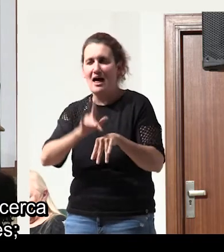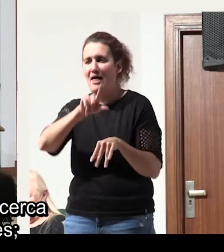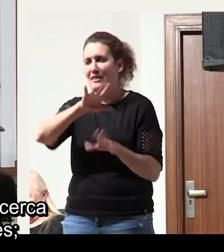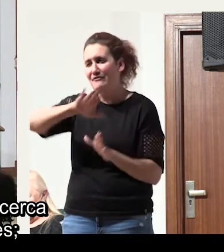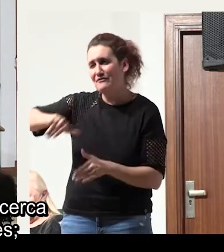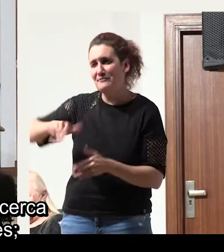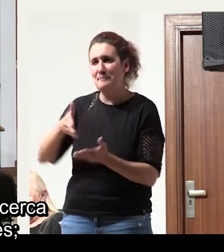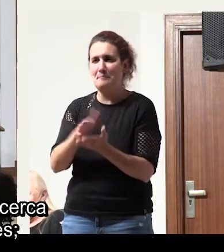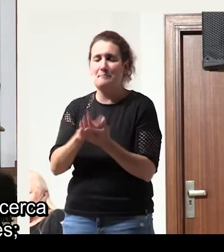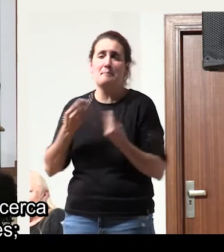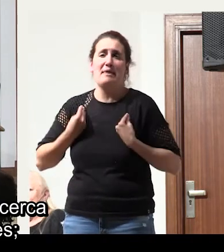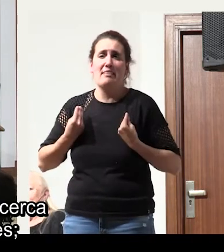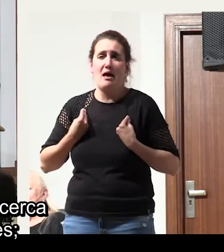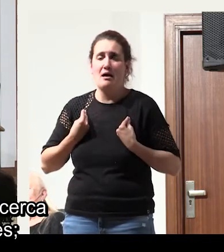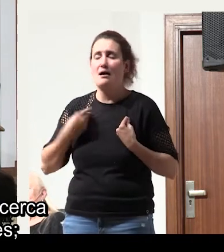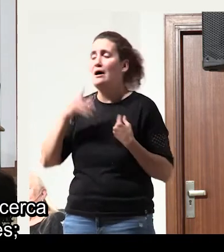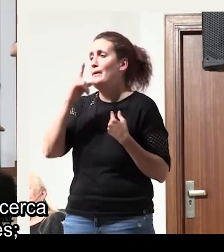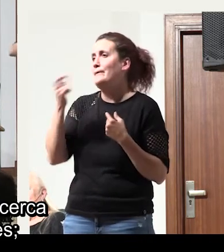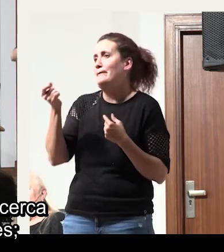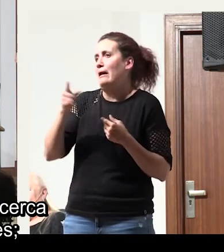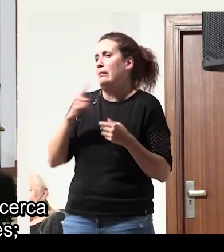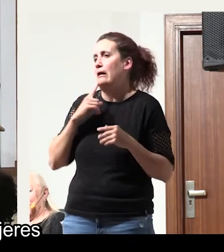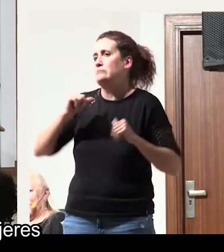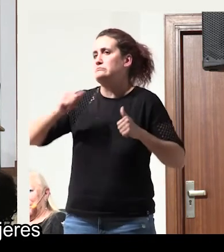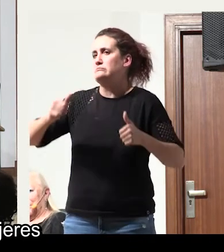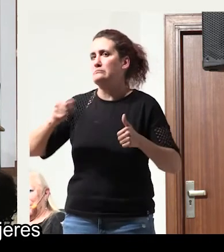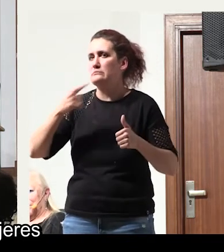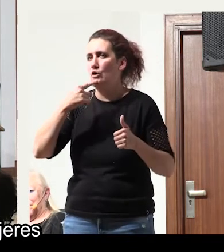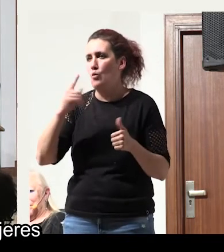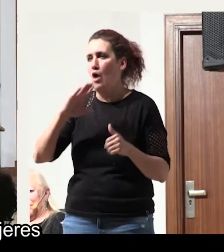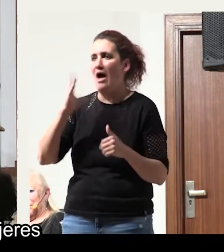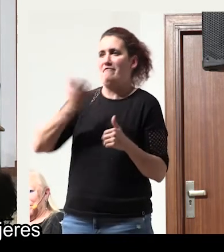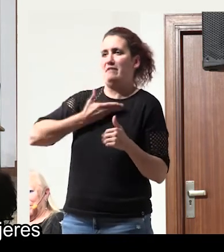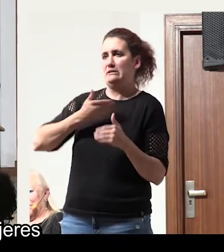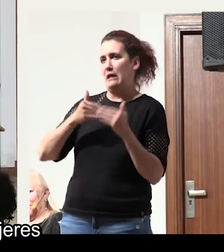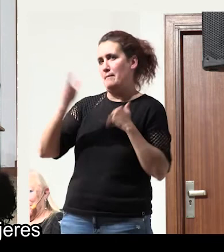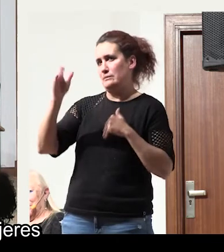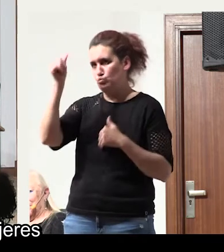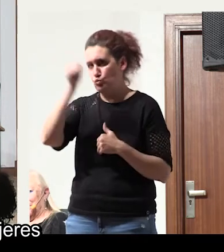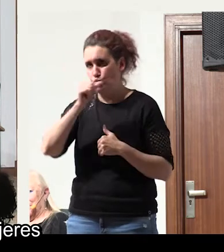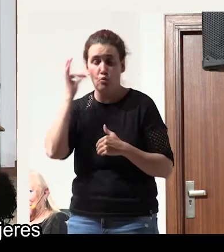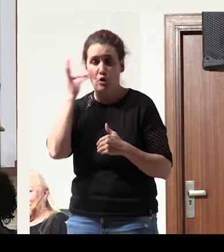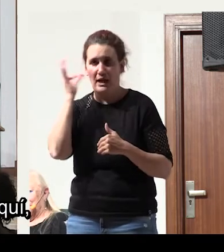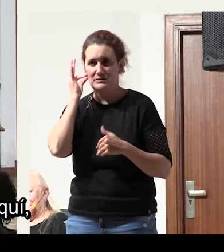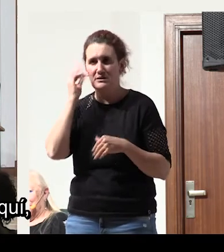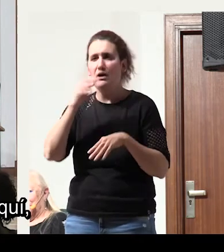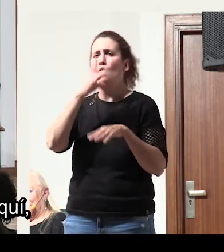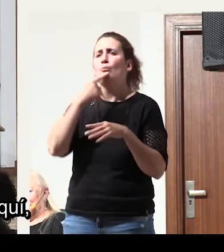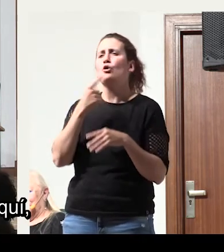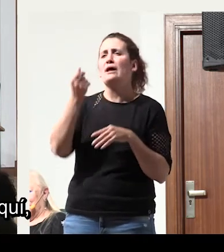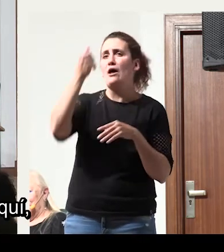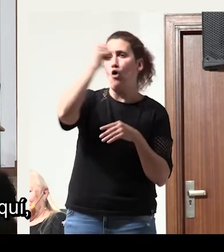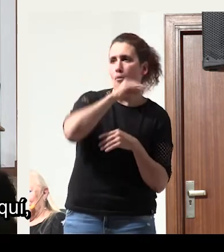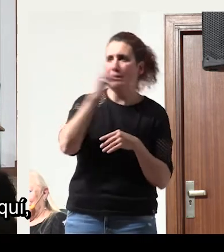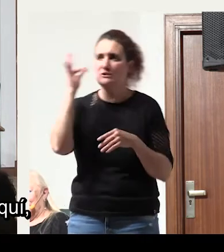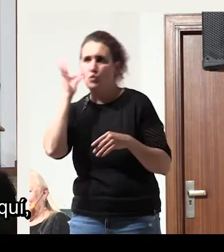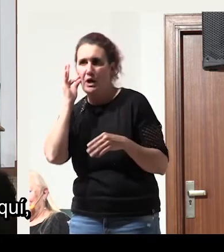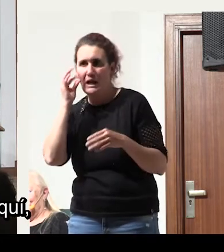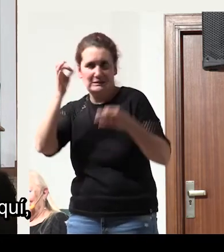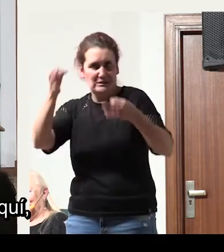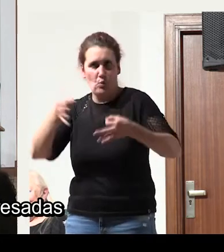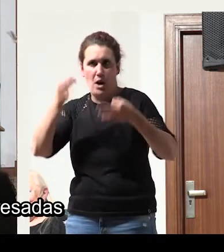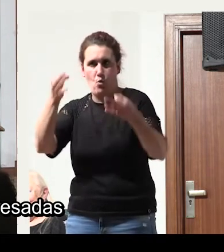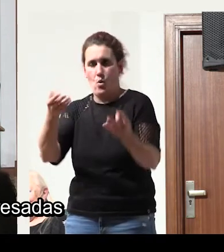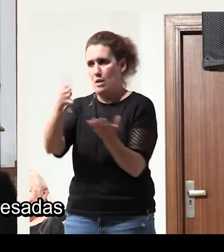un principio nos acerca y nos afecta más a las mujeres, cosa que no es así, porque tanto hombres como mujeres tenemos que marcharnos de aquí. Con lo